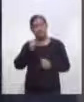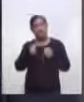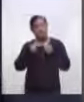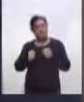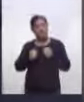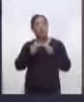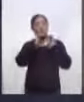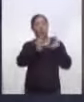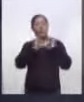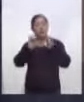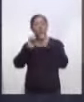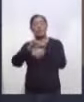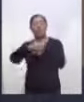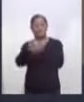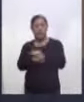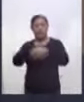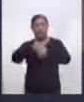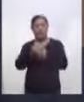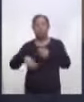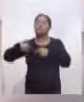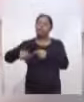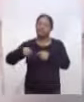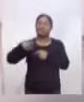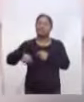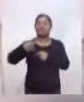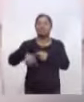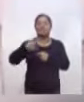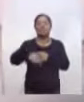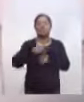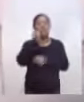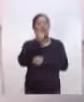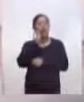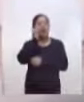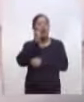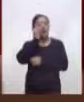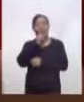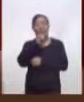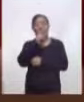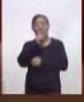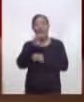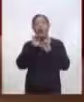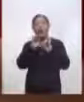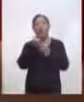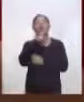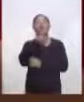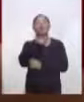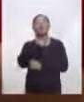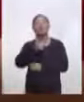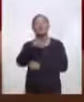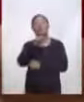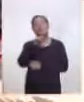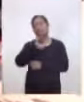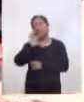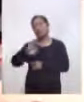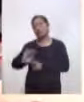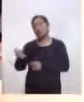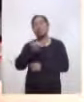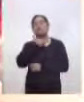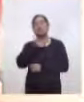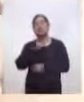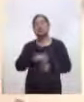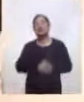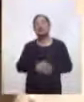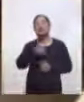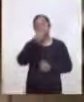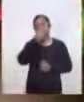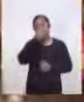medidas preventivas, como lavarse frecuentemente las manos con agua y jabón o con soluciones a base de alcohol al 70%, cubrir nariz